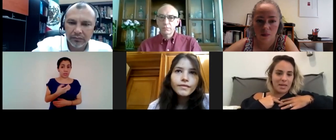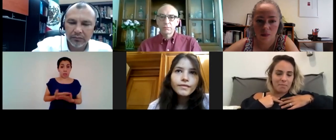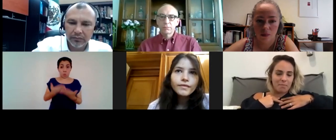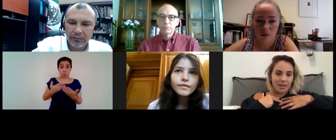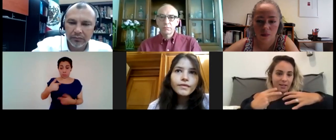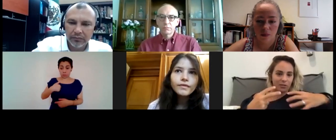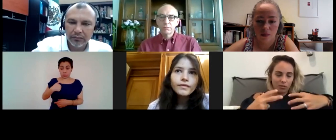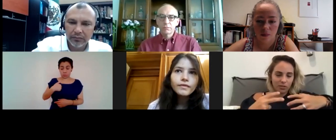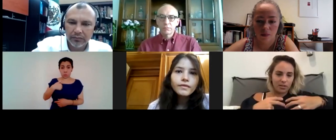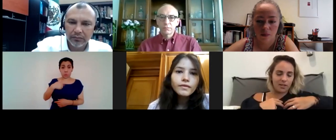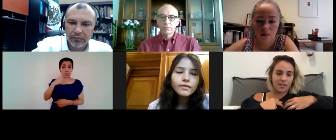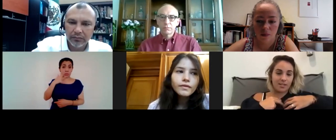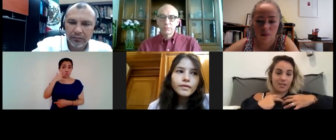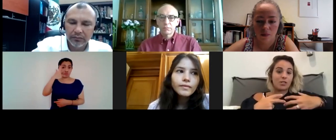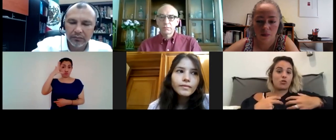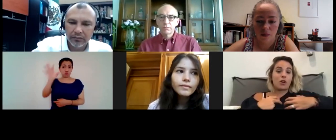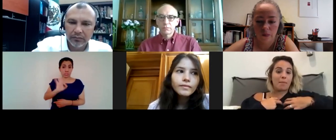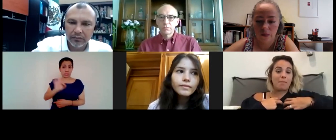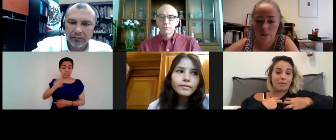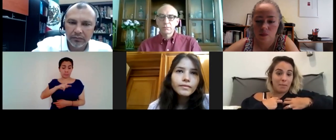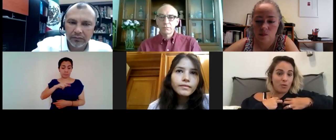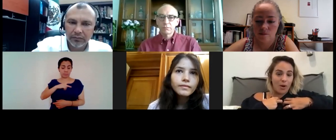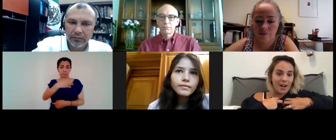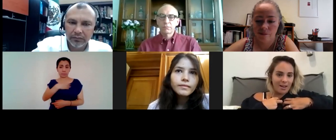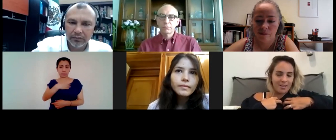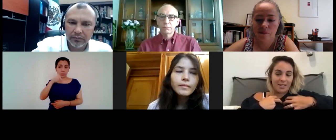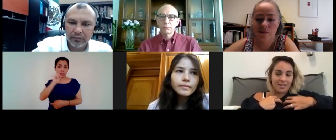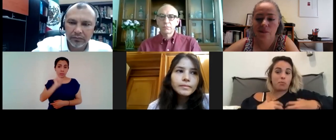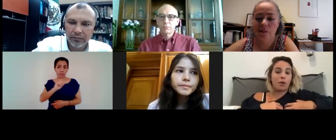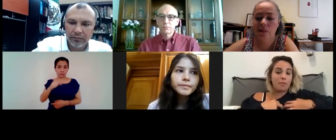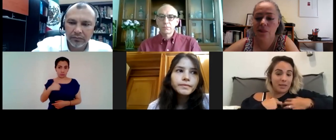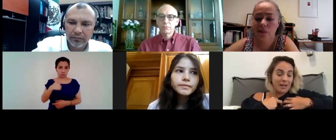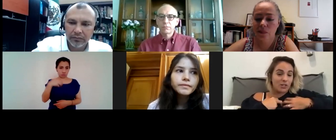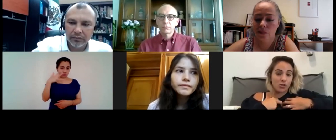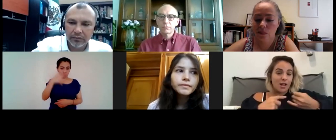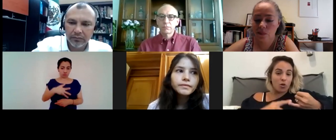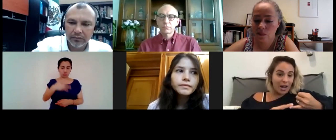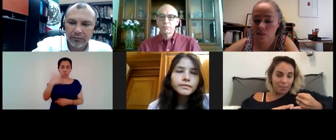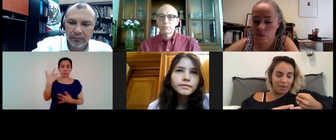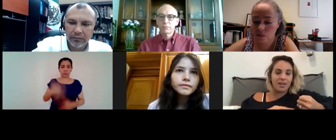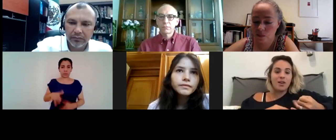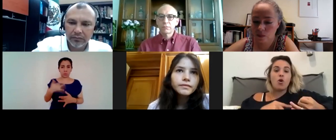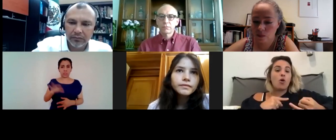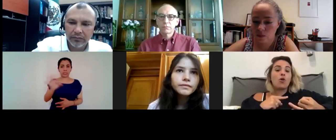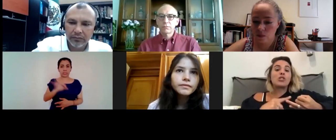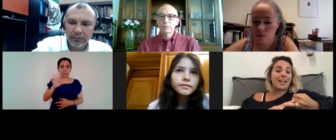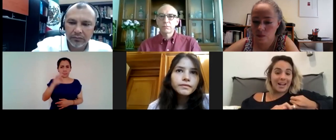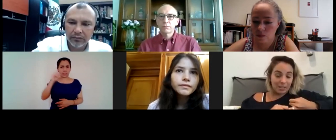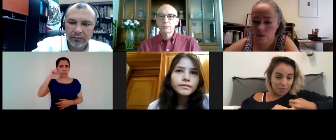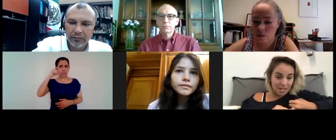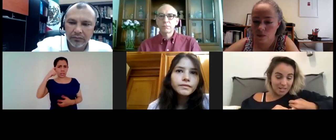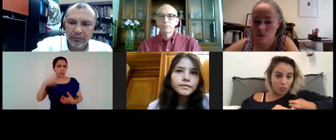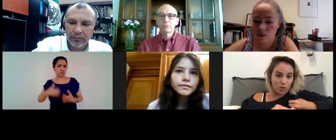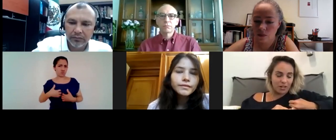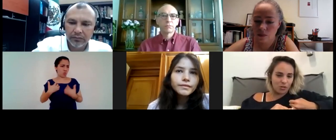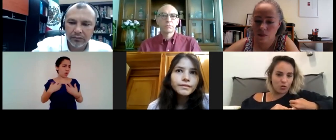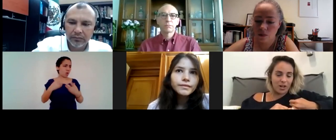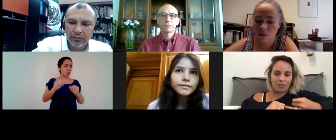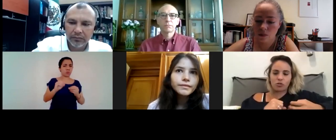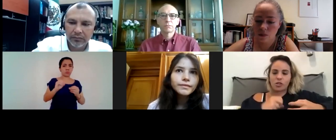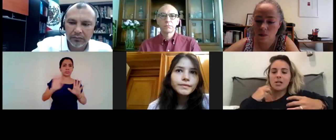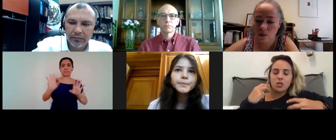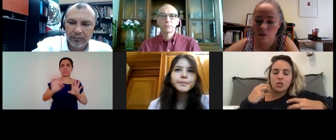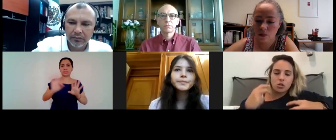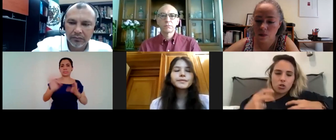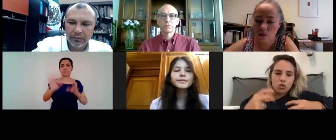de mañana mi hija, ¿no?, esté en una situación que me duela y que probablemente mi reacción sea enojarme o cerrar las vías de comunicación con